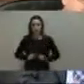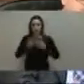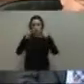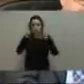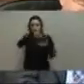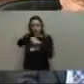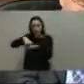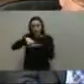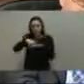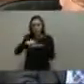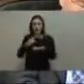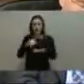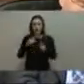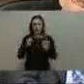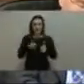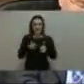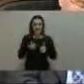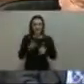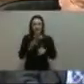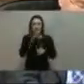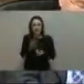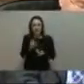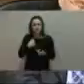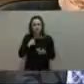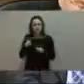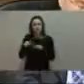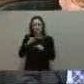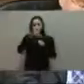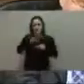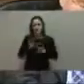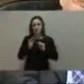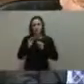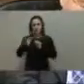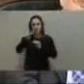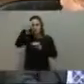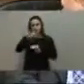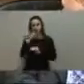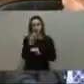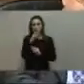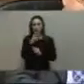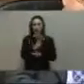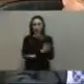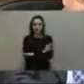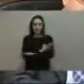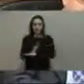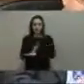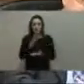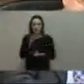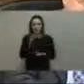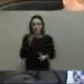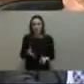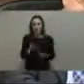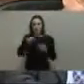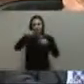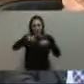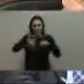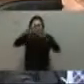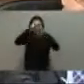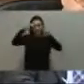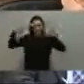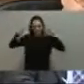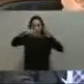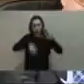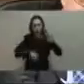empezar yo y evidentemente tengo que ver su trayectoria, que me pone los pelos de punta. Aquí el titular de hoy